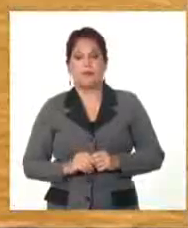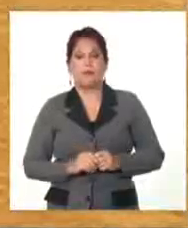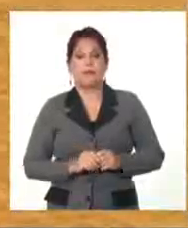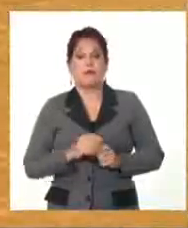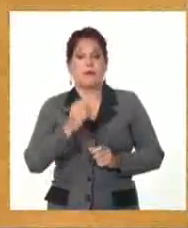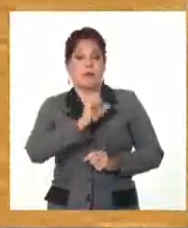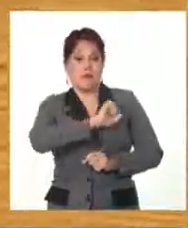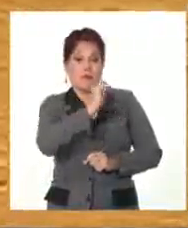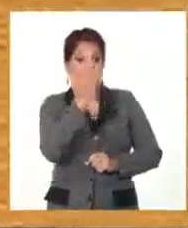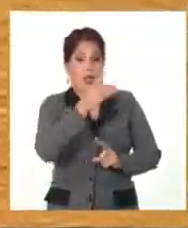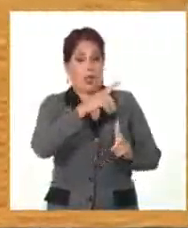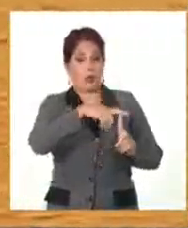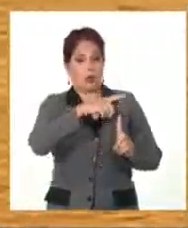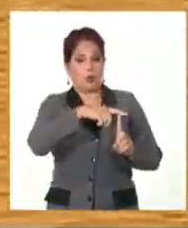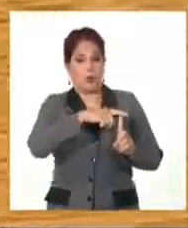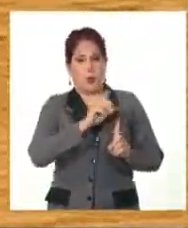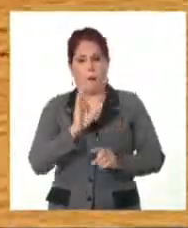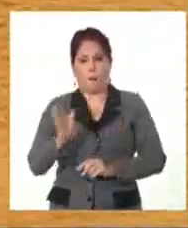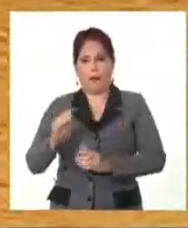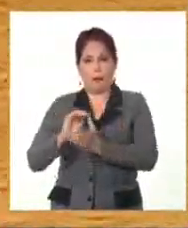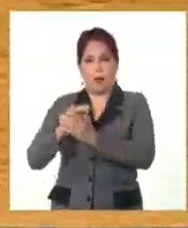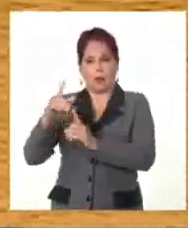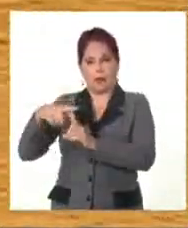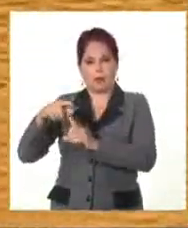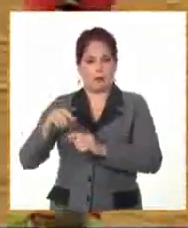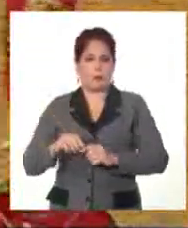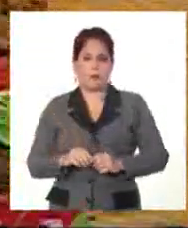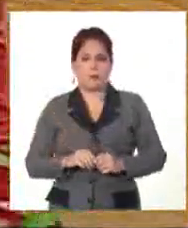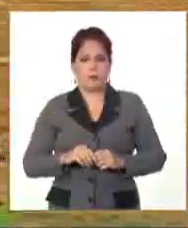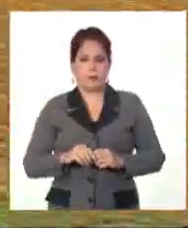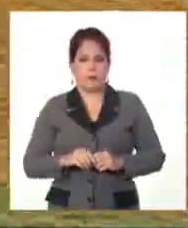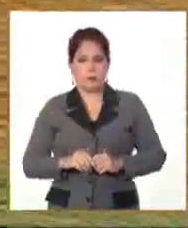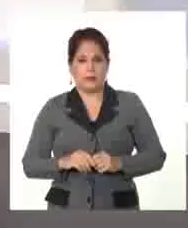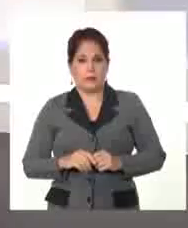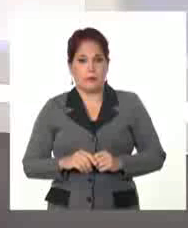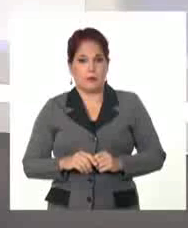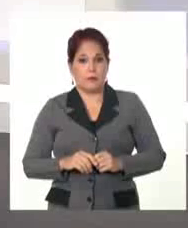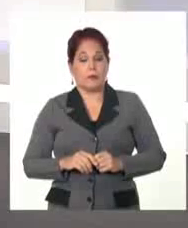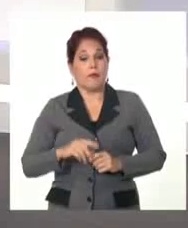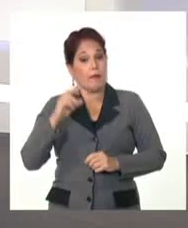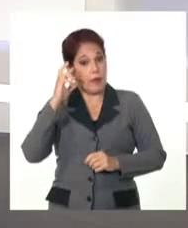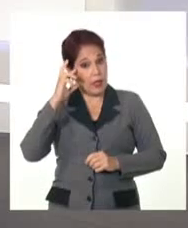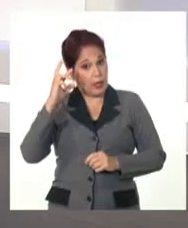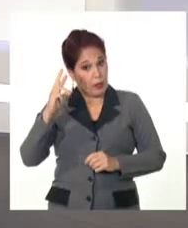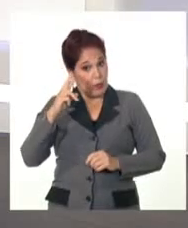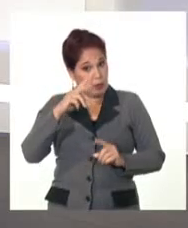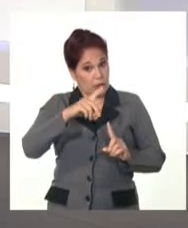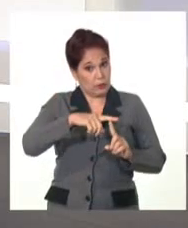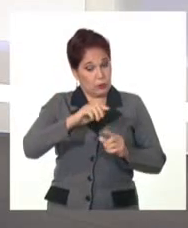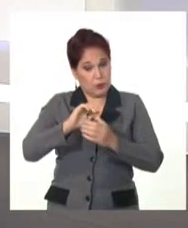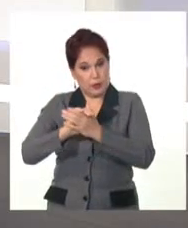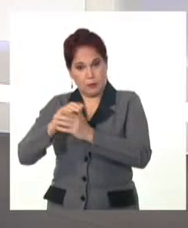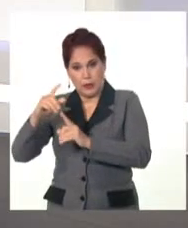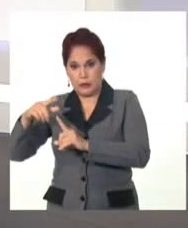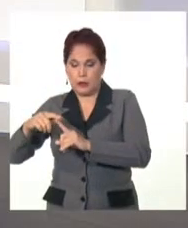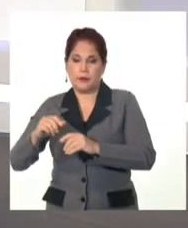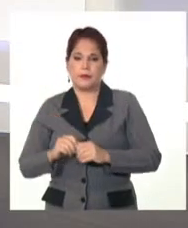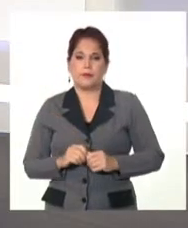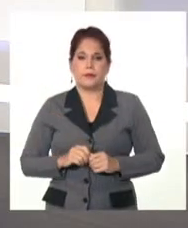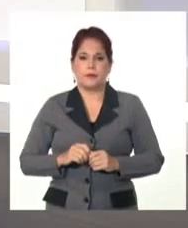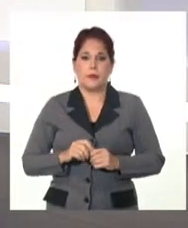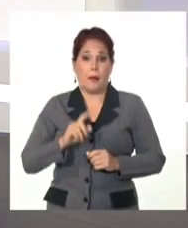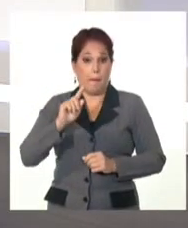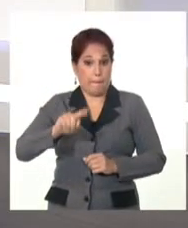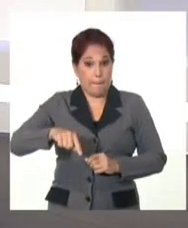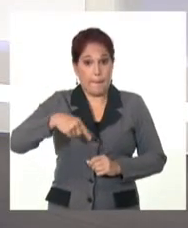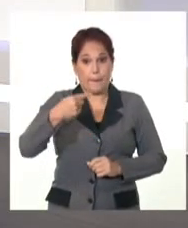Tunas en el cierre del cuarto episodio. Recordemos, cuarto desafío entre Las Tunas y Matanzas. En la otra semifinal, mañana,